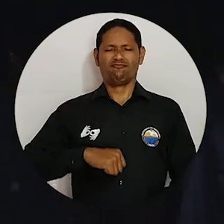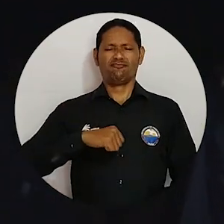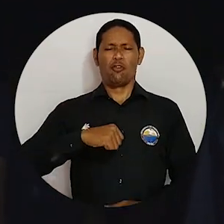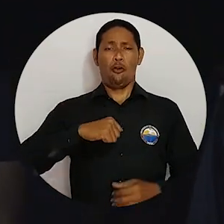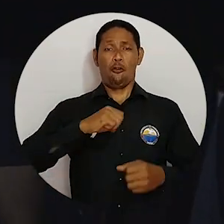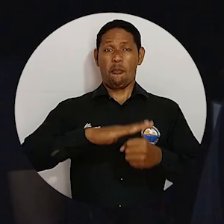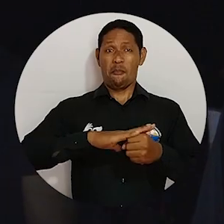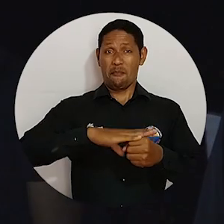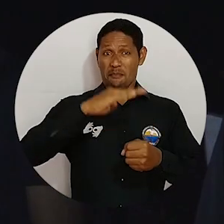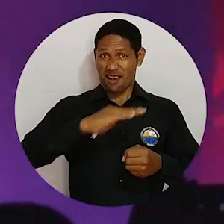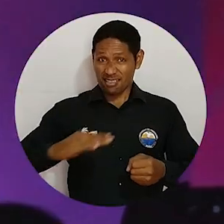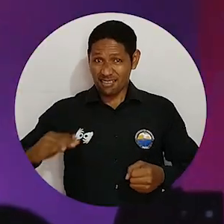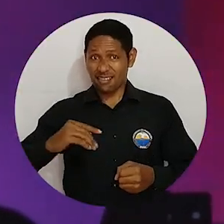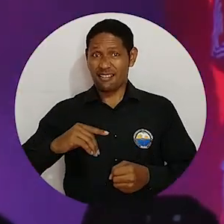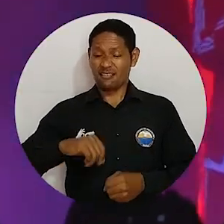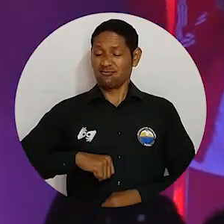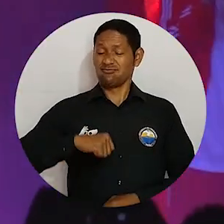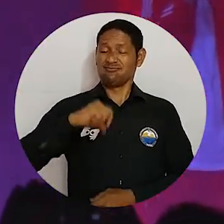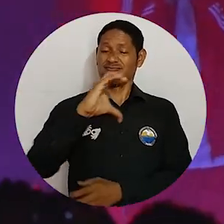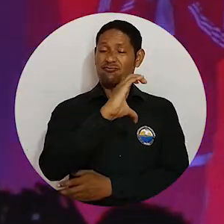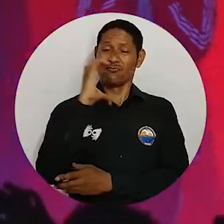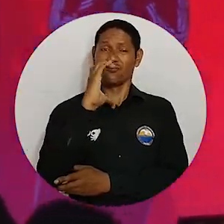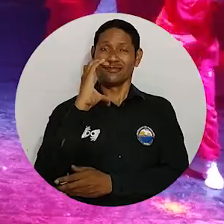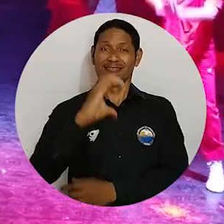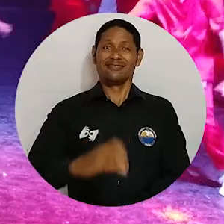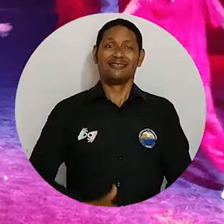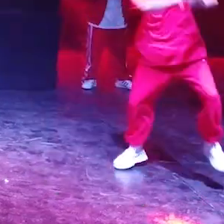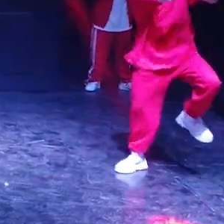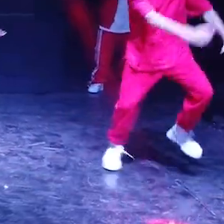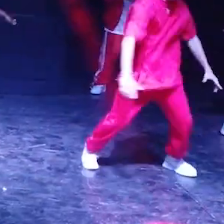Orgullo de Magdalena y orgullo de Colombia.